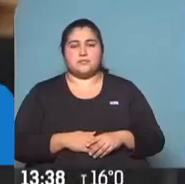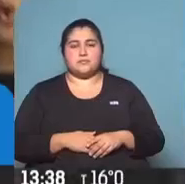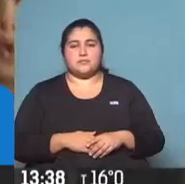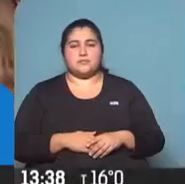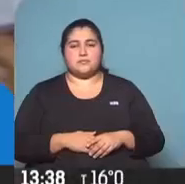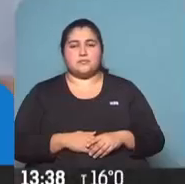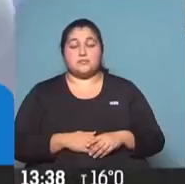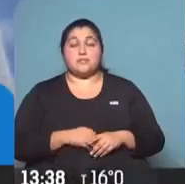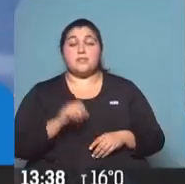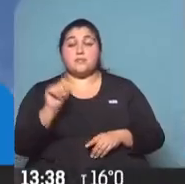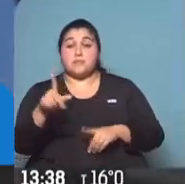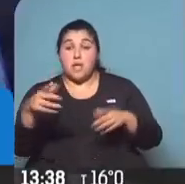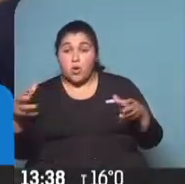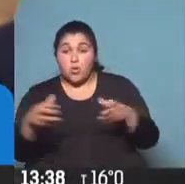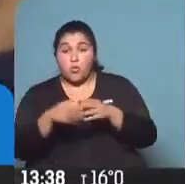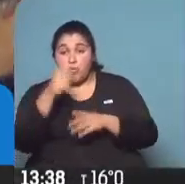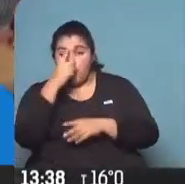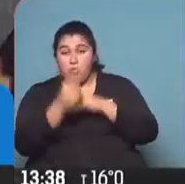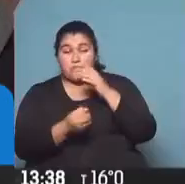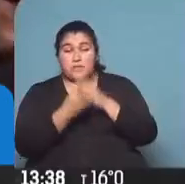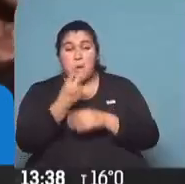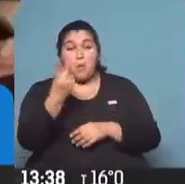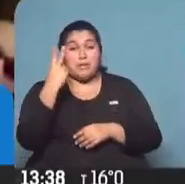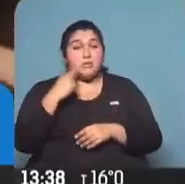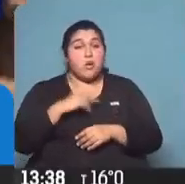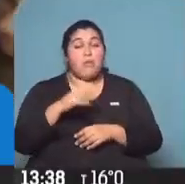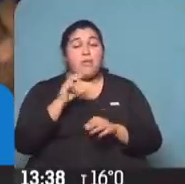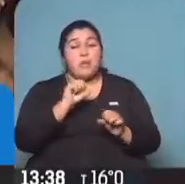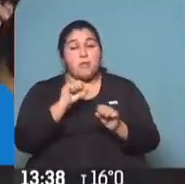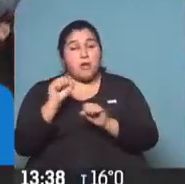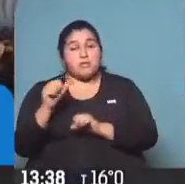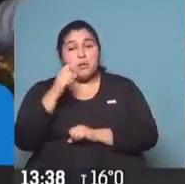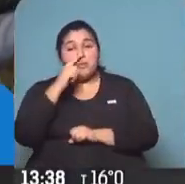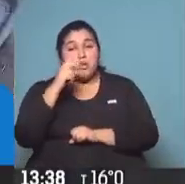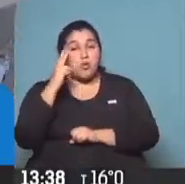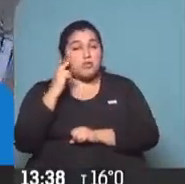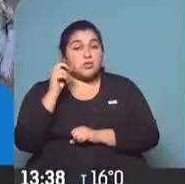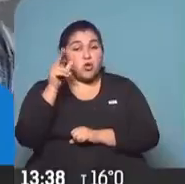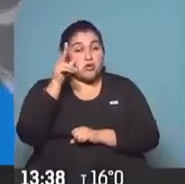esta agrupación de 1980